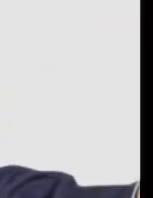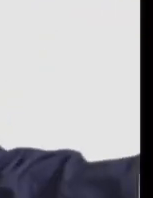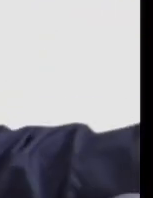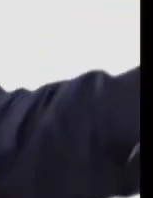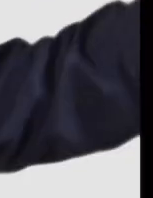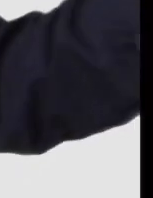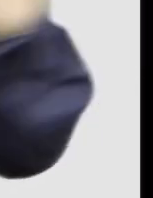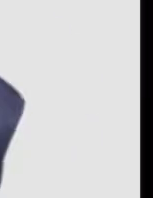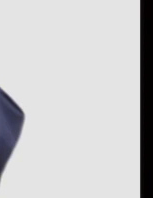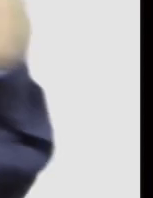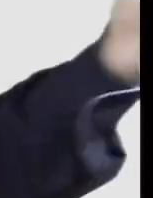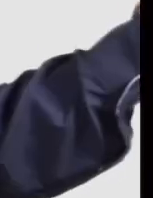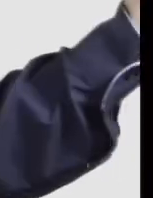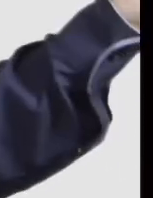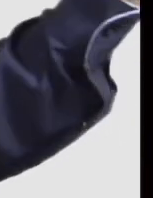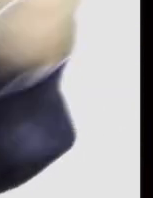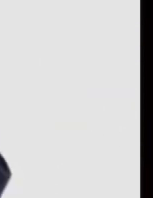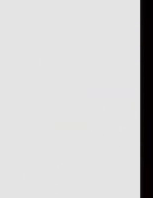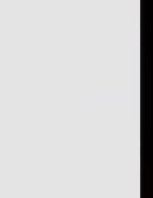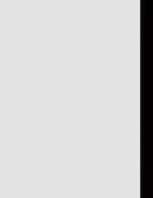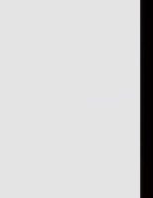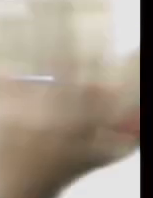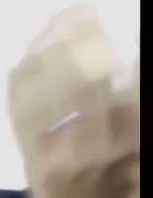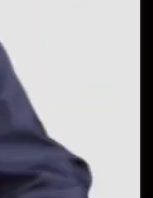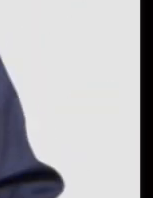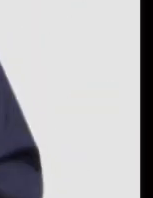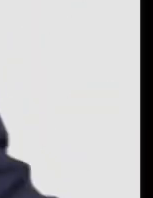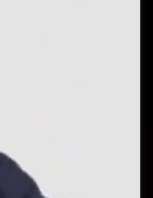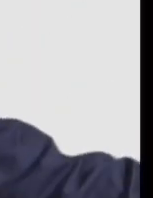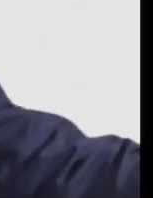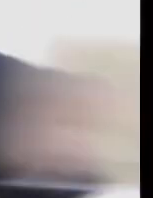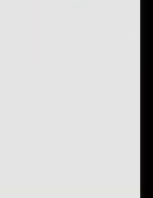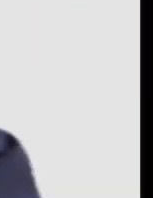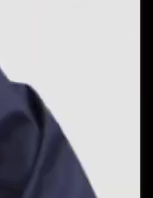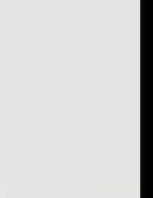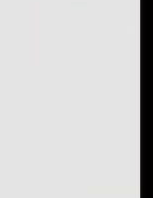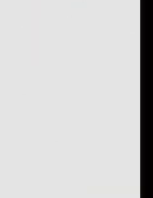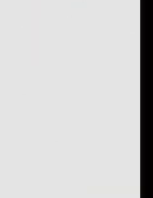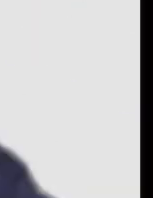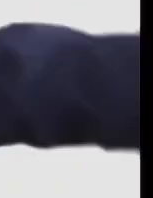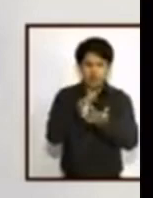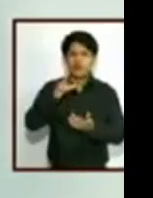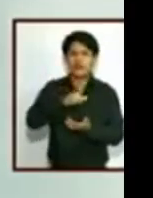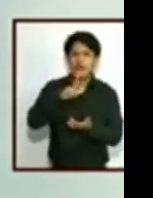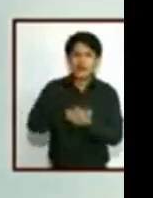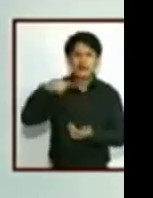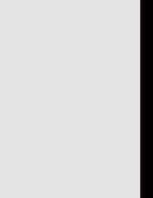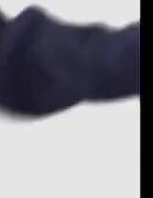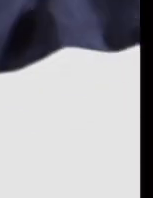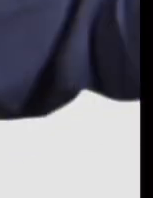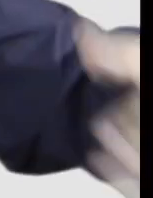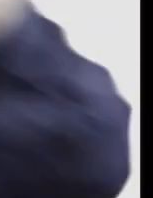gay, de los lésbico intrauterino, ¿cómo dijiste? Los homo neandertales, la chotería, coño. Contesta lo que te dice,